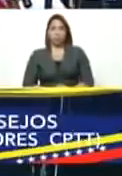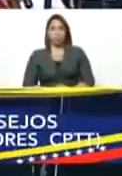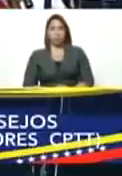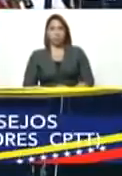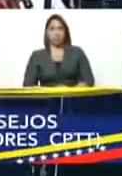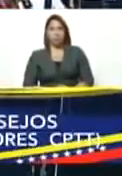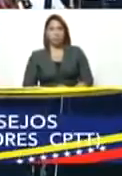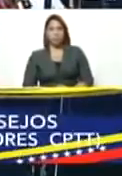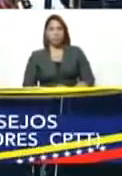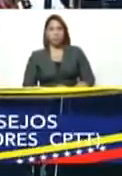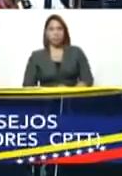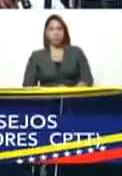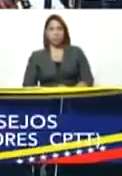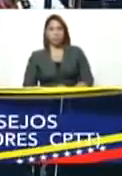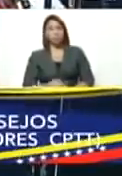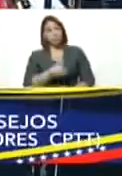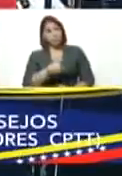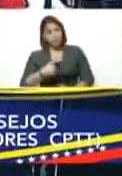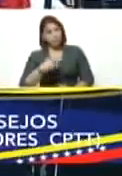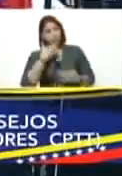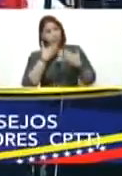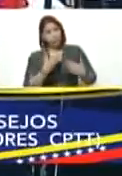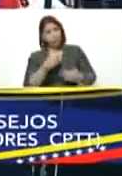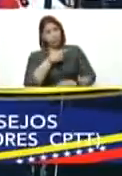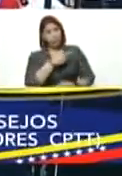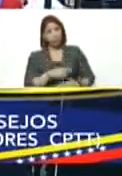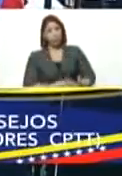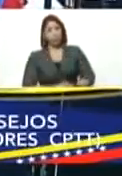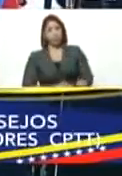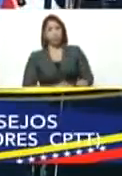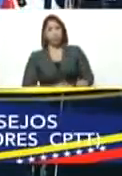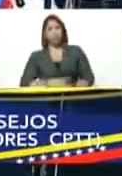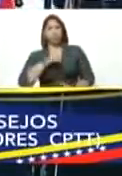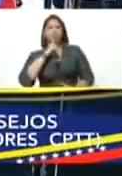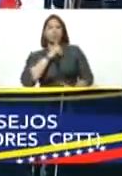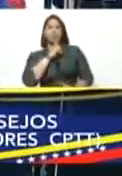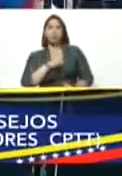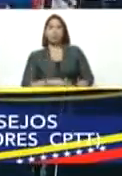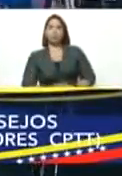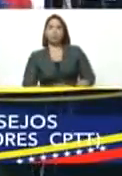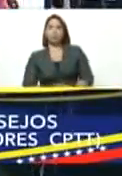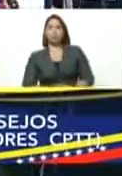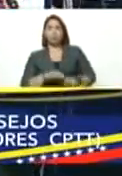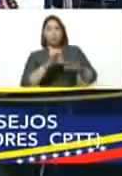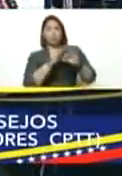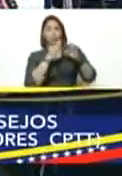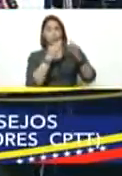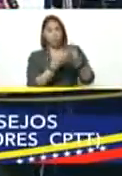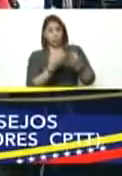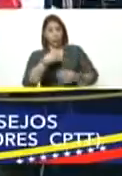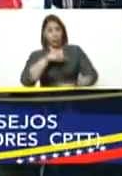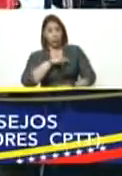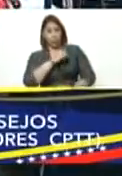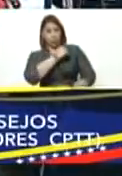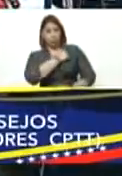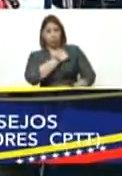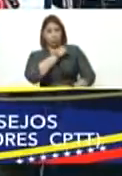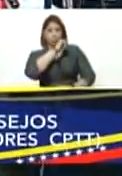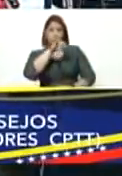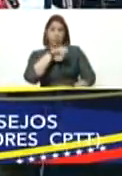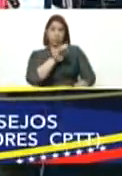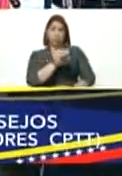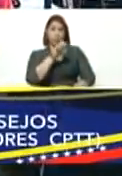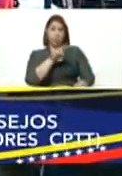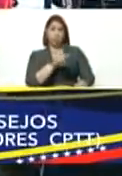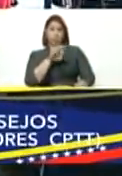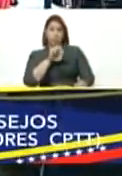Primeramente, quisiera agradecerle a usted, en nombre de la familia de nuestro camarada Jesús Franqui, por todo el